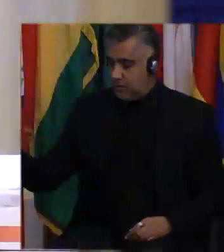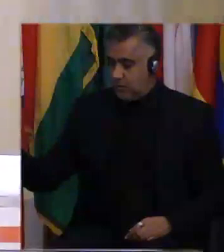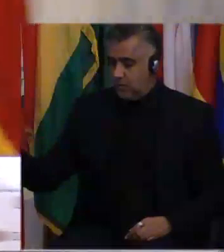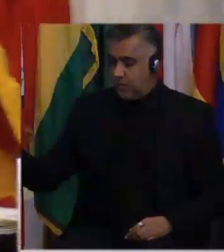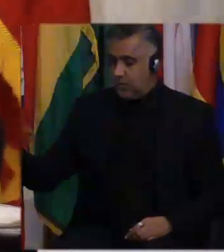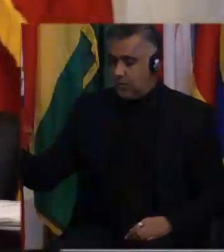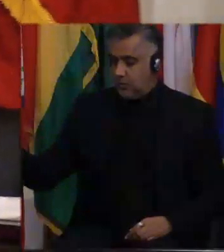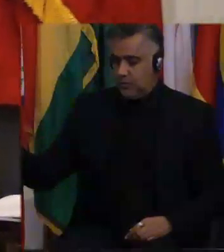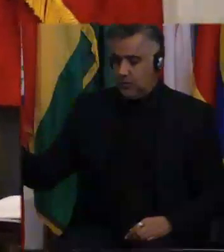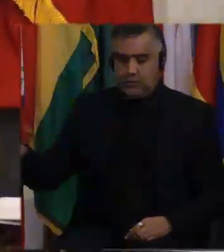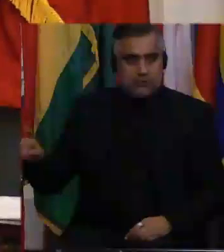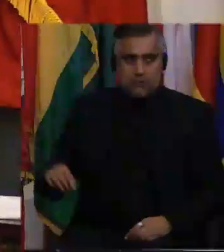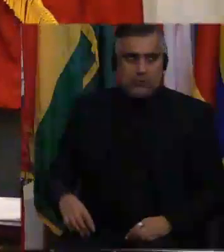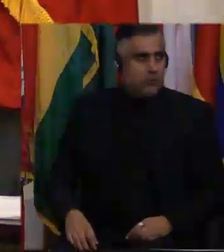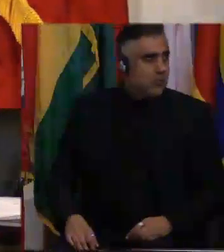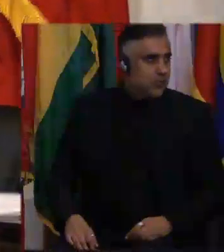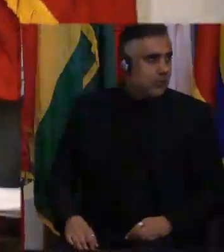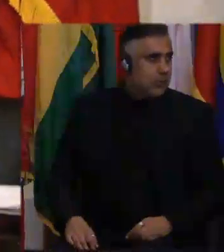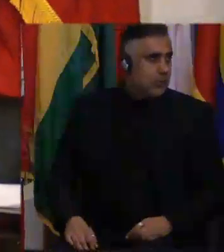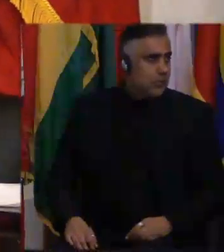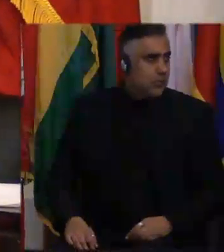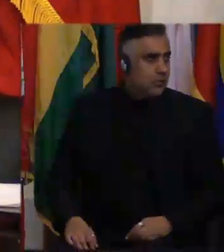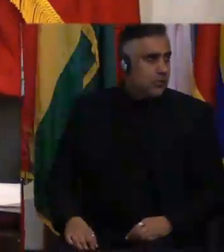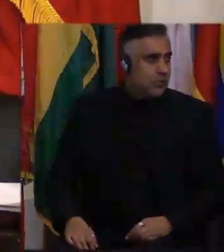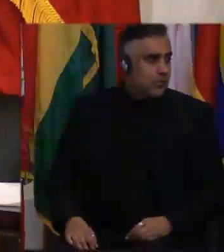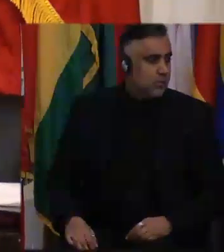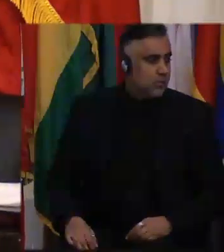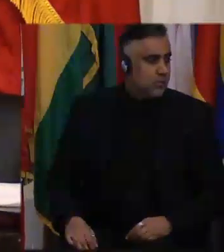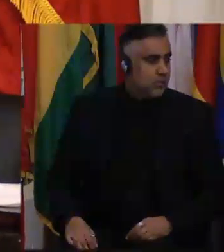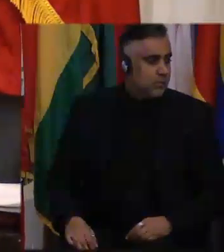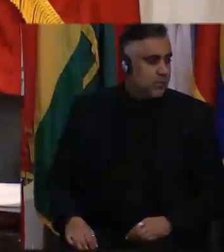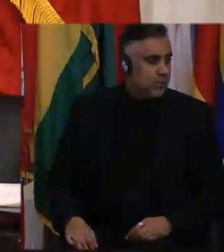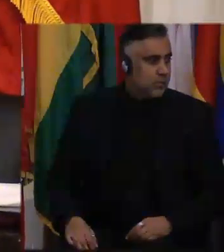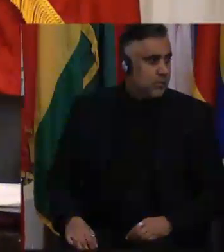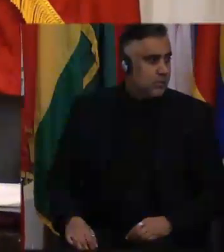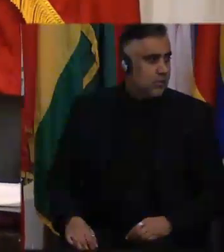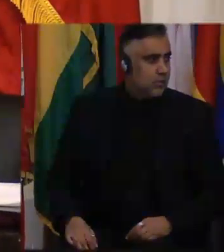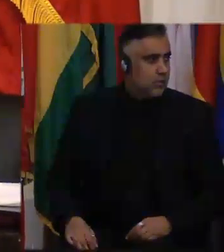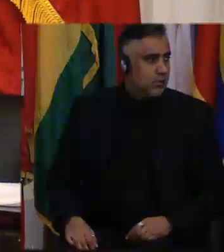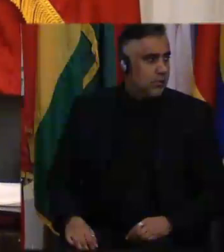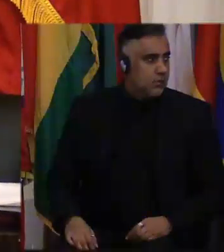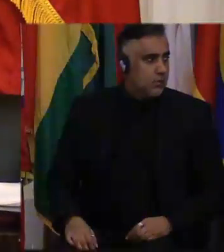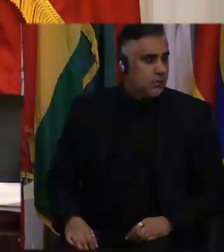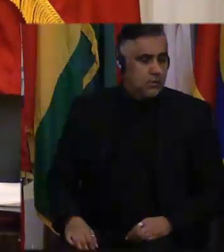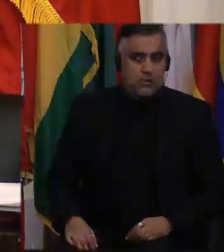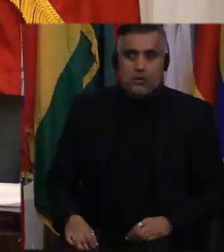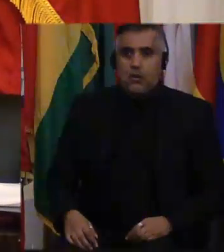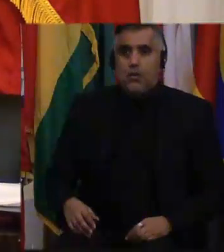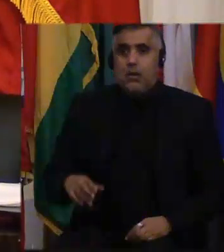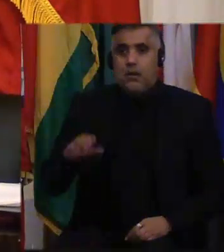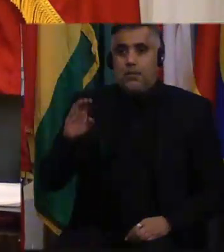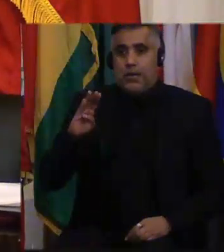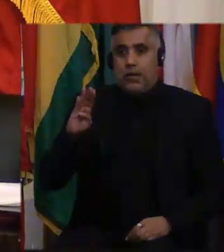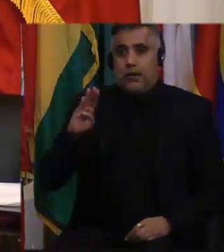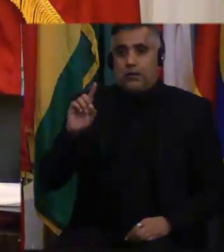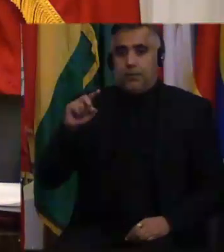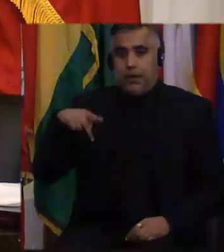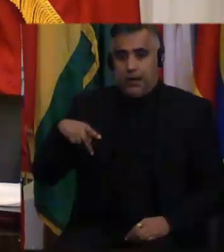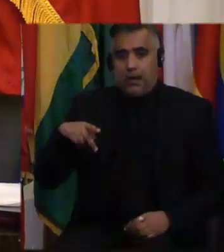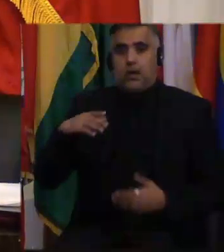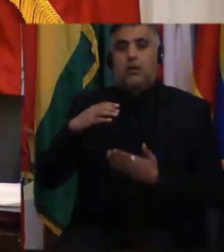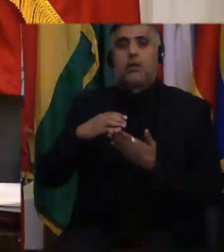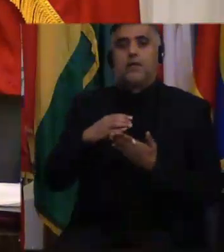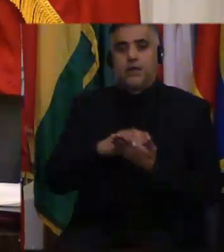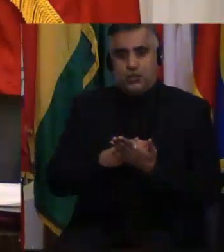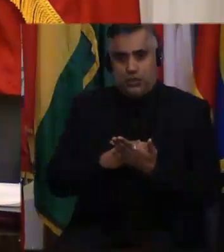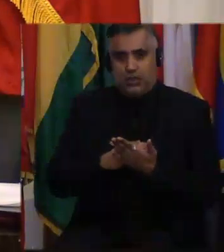Do you hear me? Yeah. Yes? Okay. En la Convención de Belén-do Pará, el hostigamiento sexual está